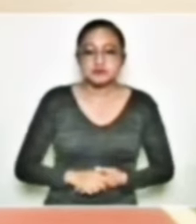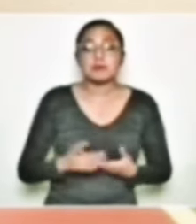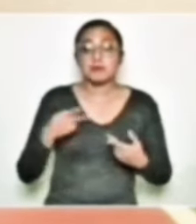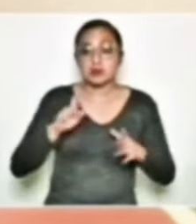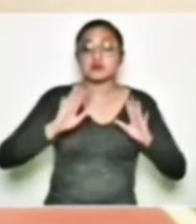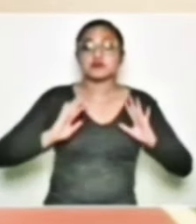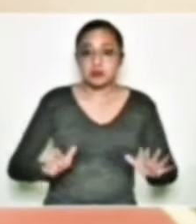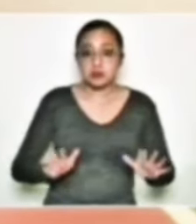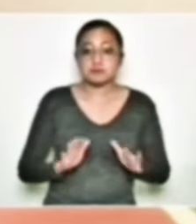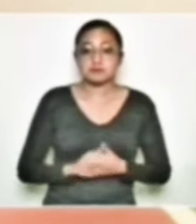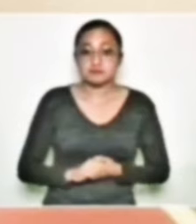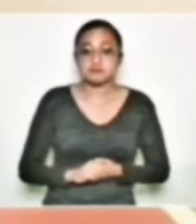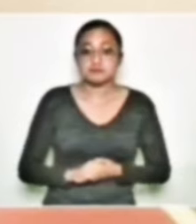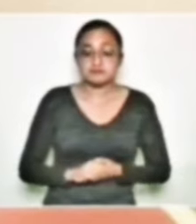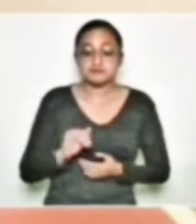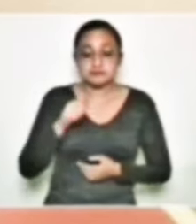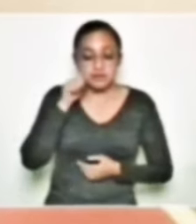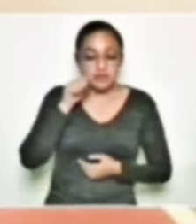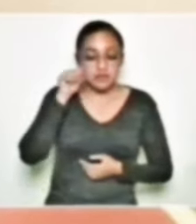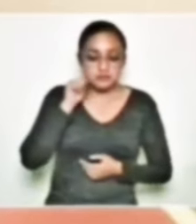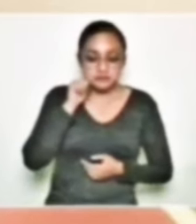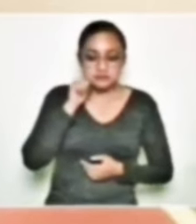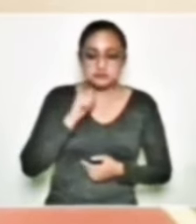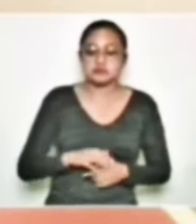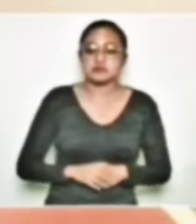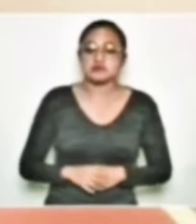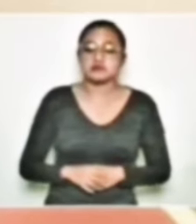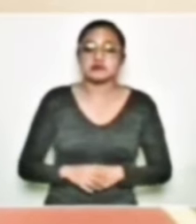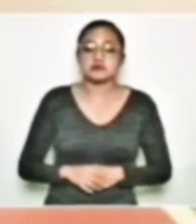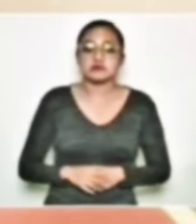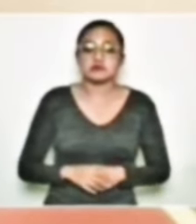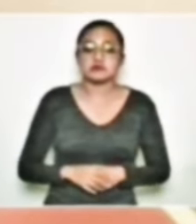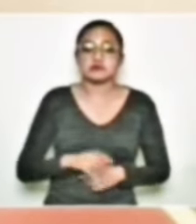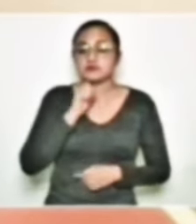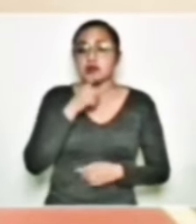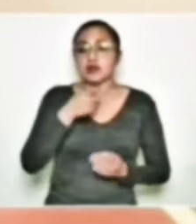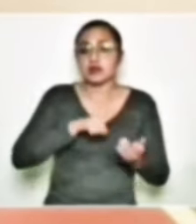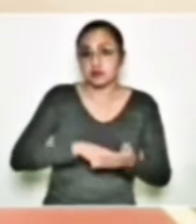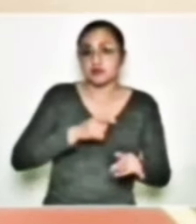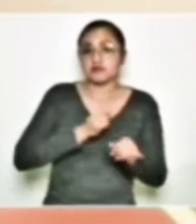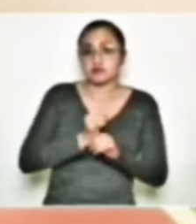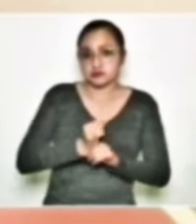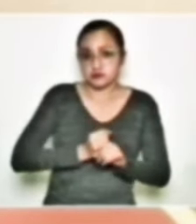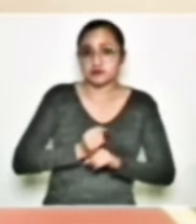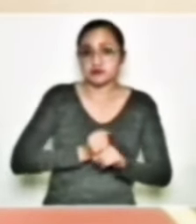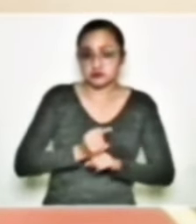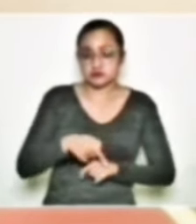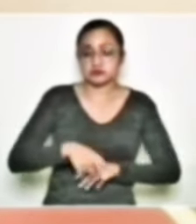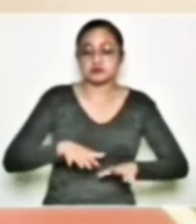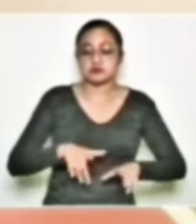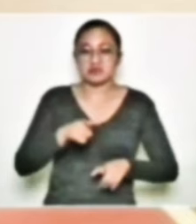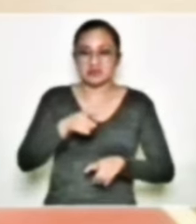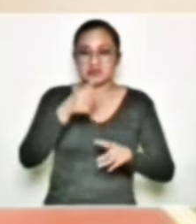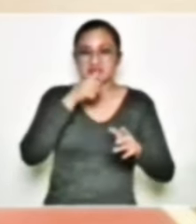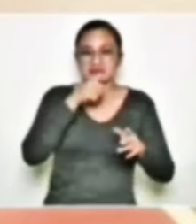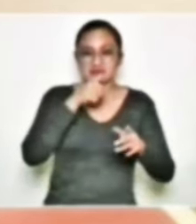Pero ya, ayer dentro de la investigación, esa